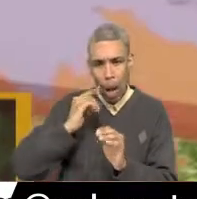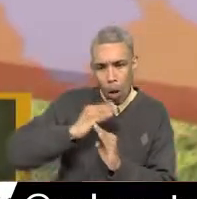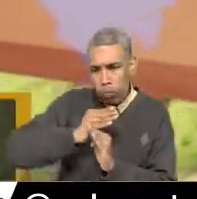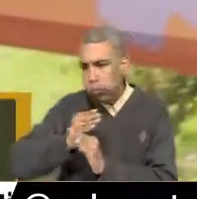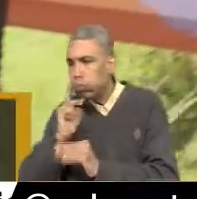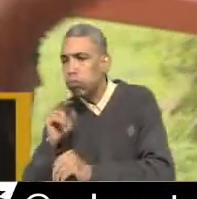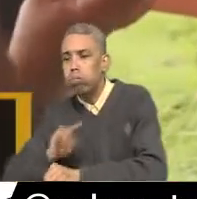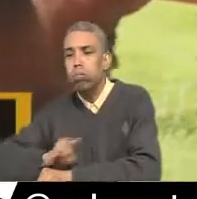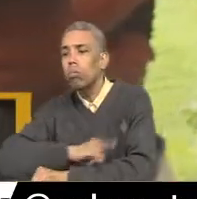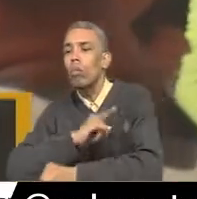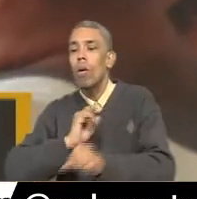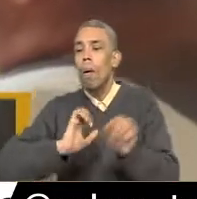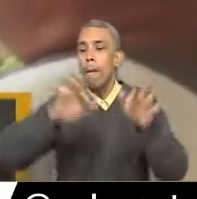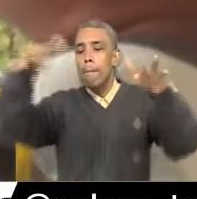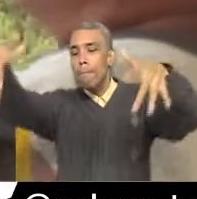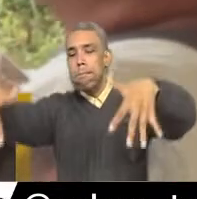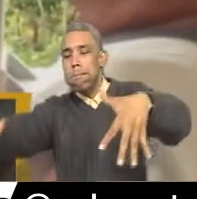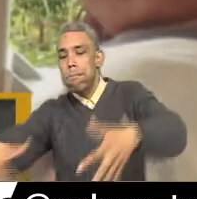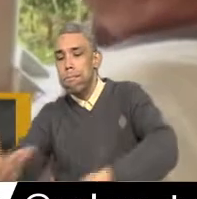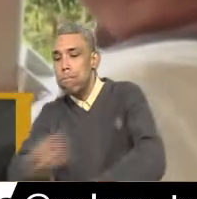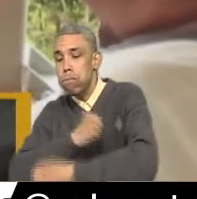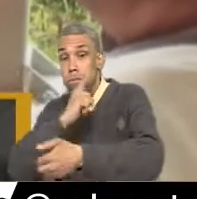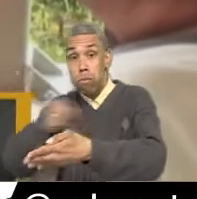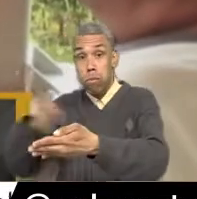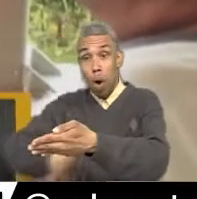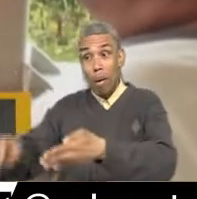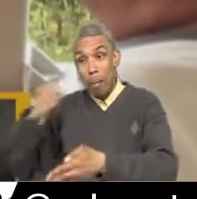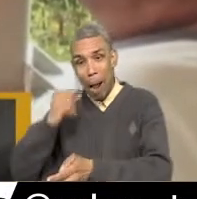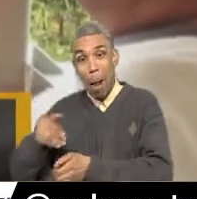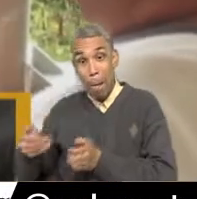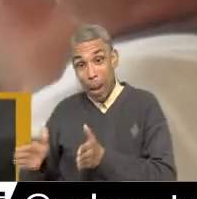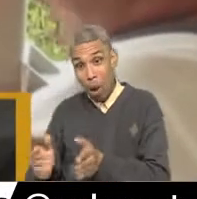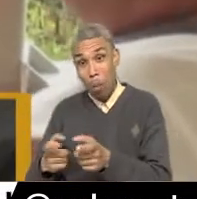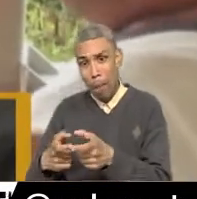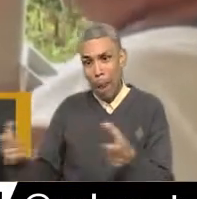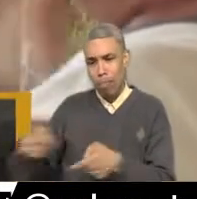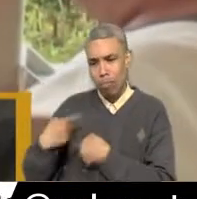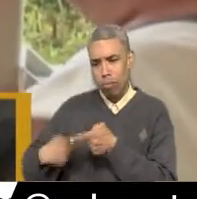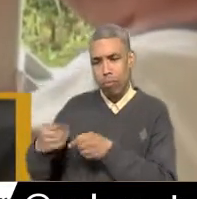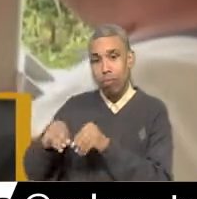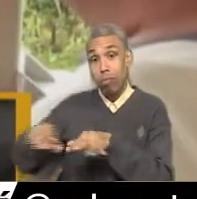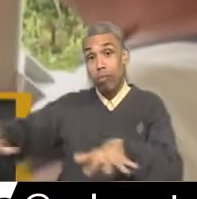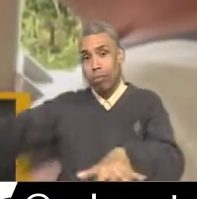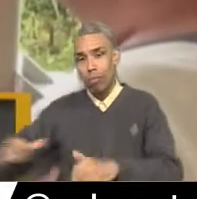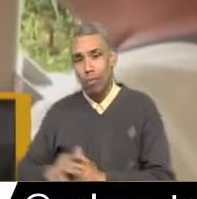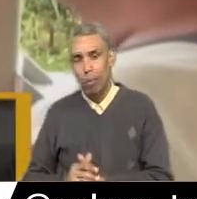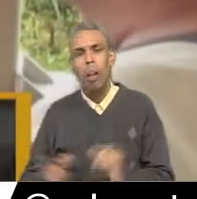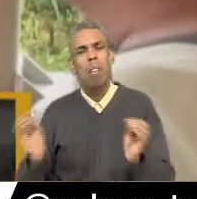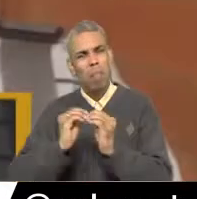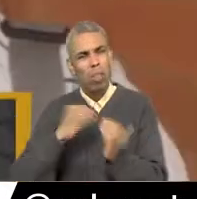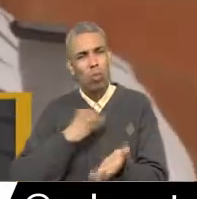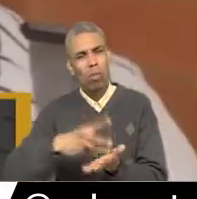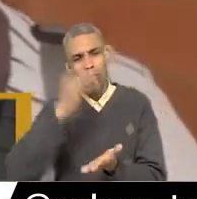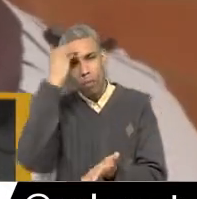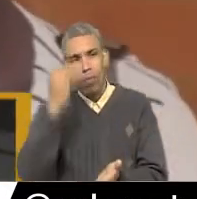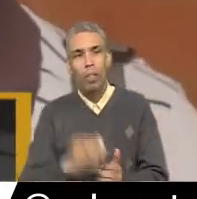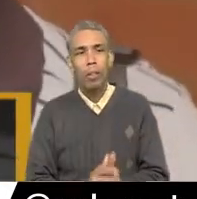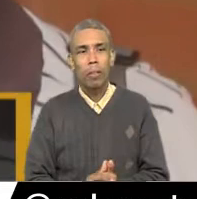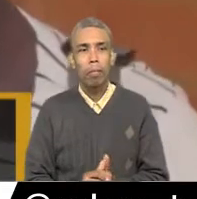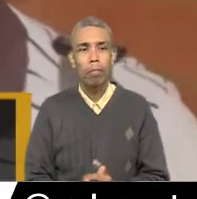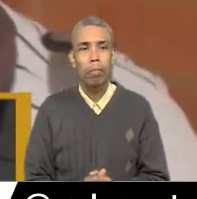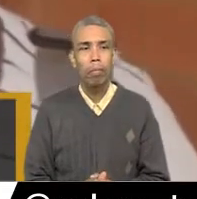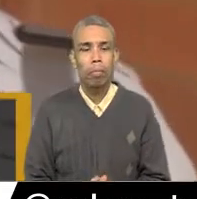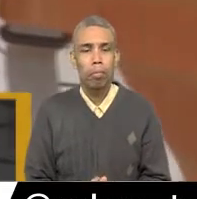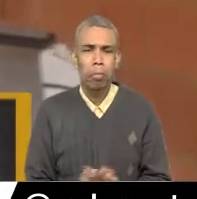embalse. Quedamos prácticamente enterados de todo lo que ha hecho Isagen, no solamente aguas arriba sino aguas abajo, todo el monitoreo que le hacen a